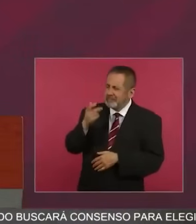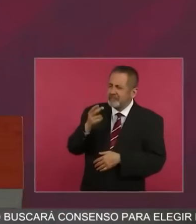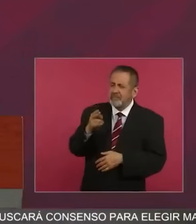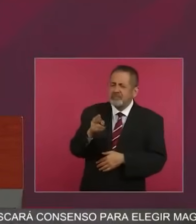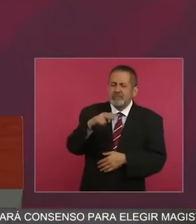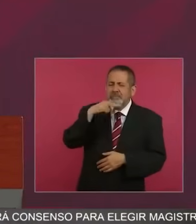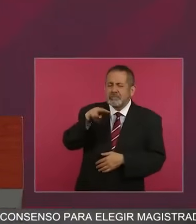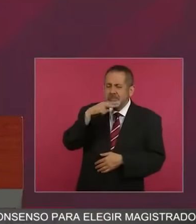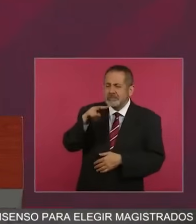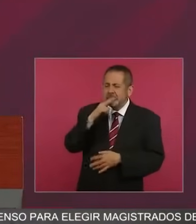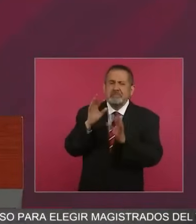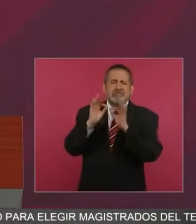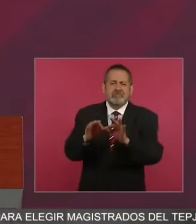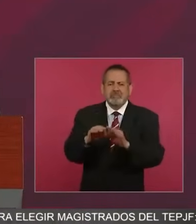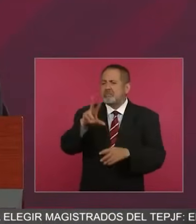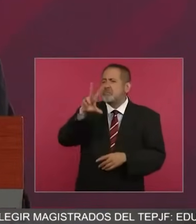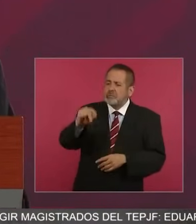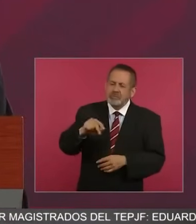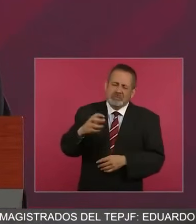distinta, que no sea una amarga